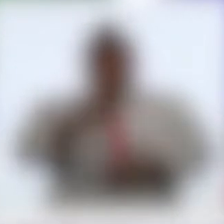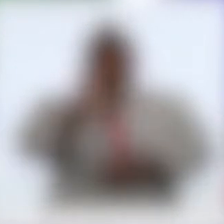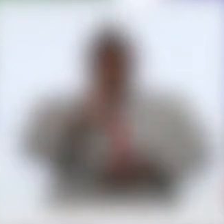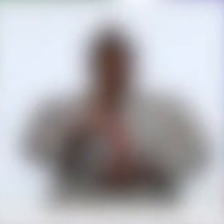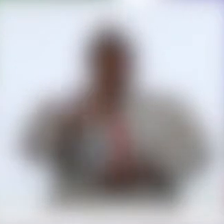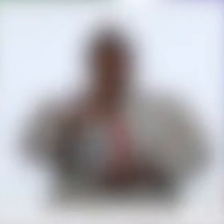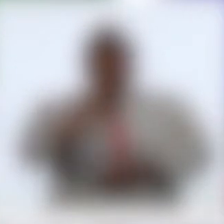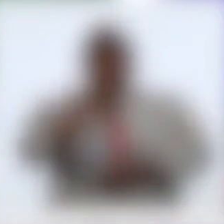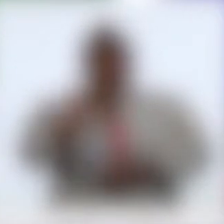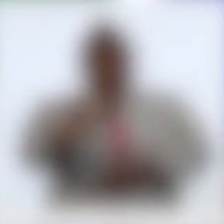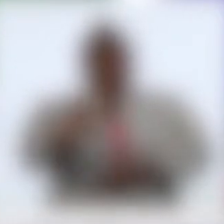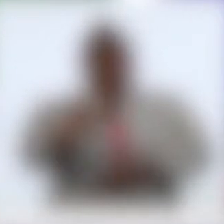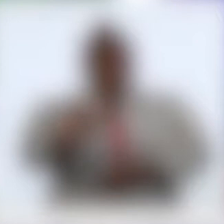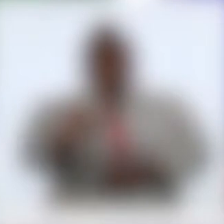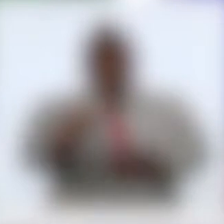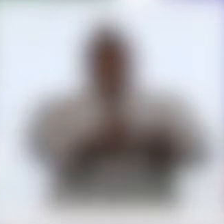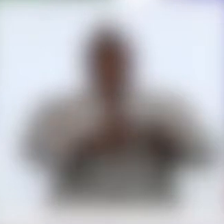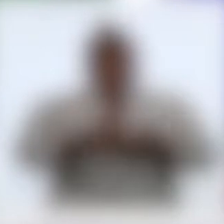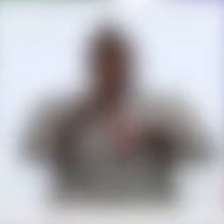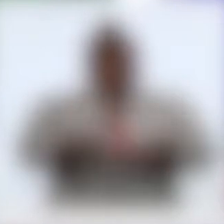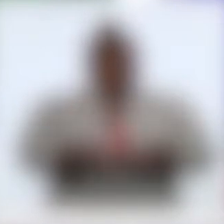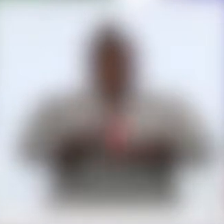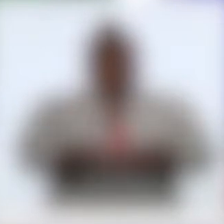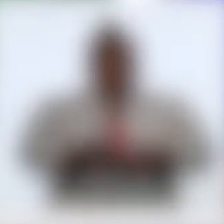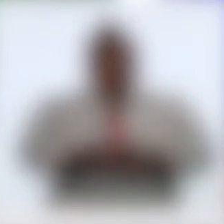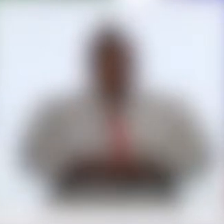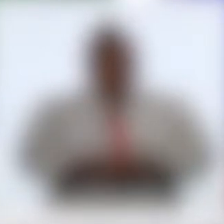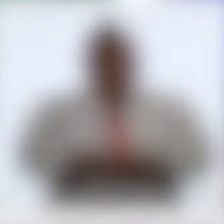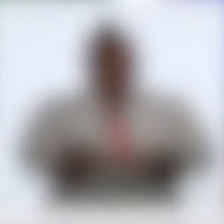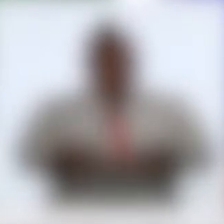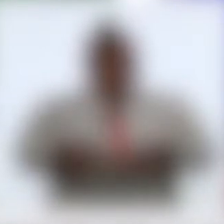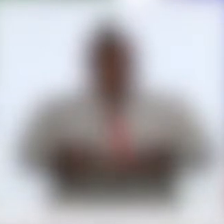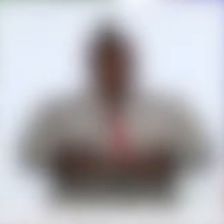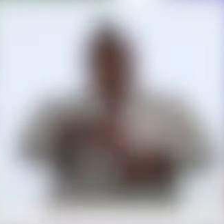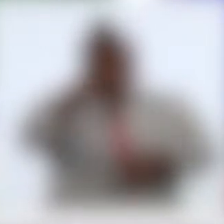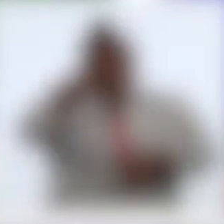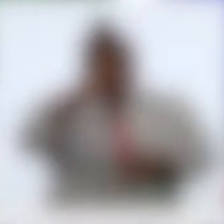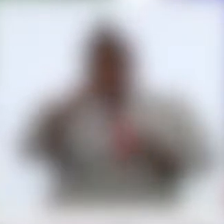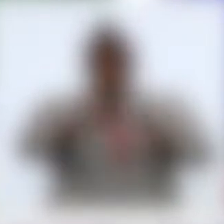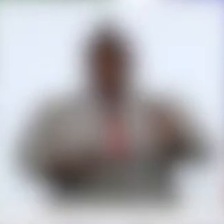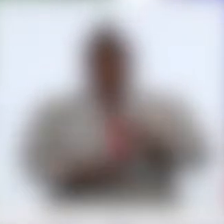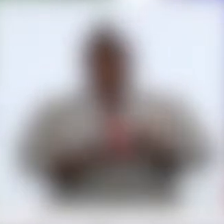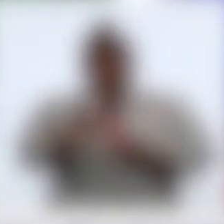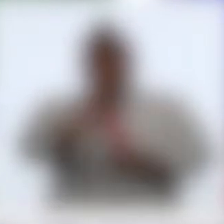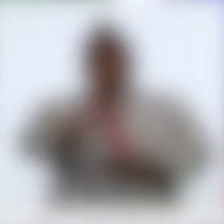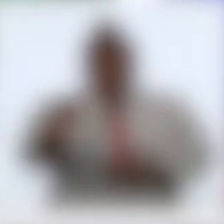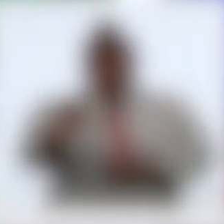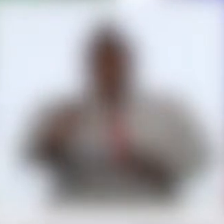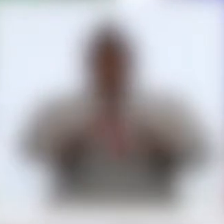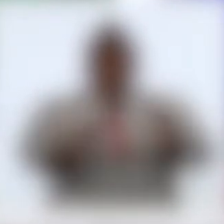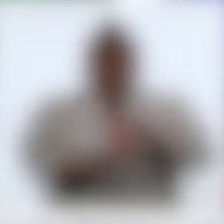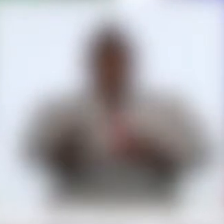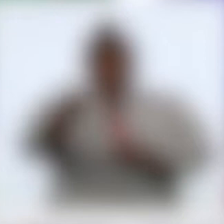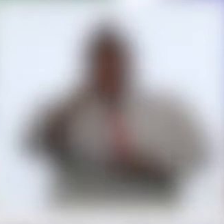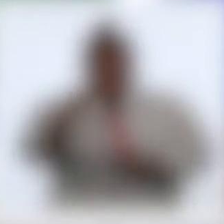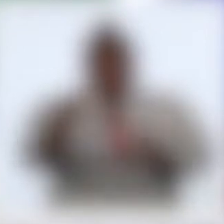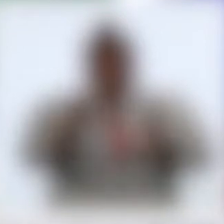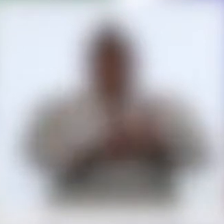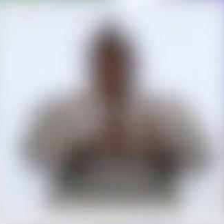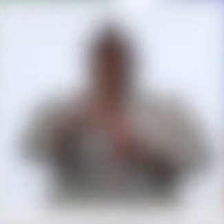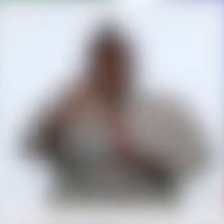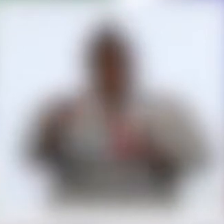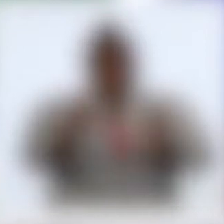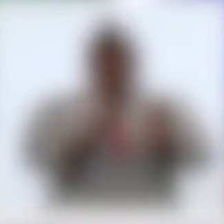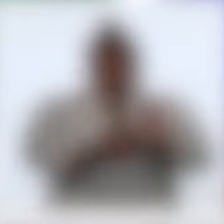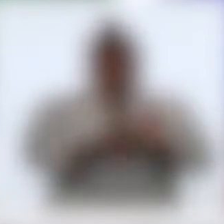896 casos autóctonos. Bajamos de los 900, bajamos de los 10.000, de los 5.000, de los 1.000 y